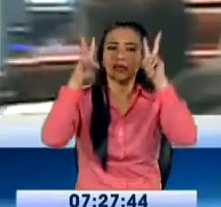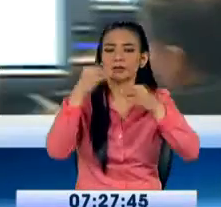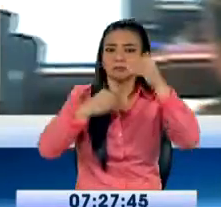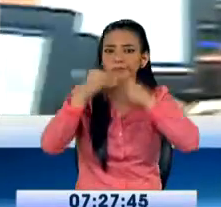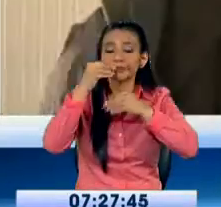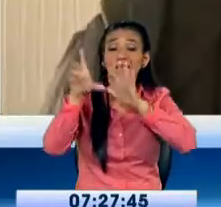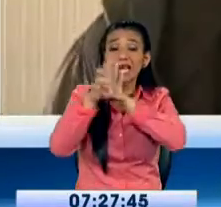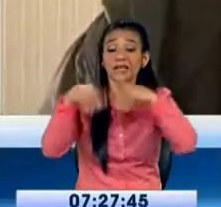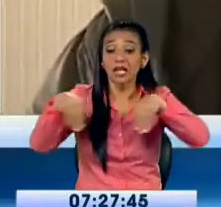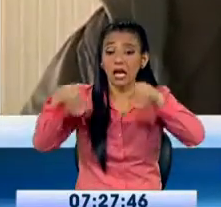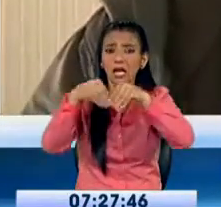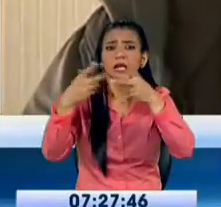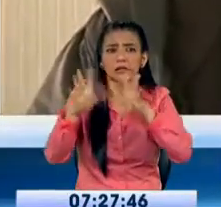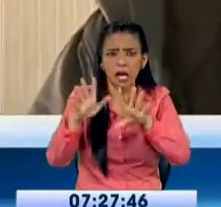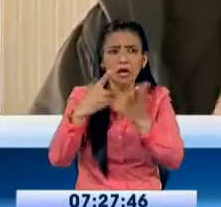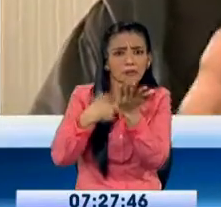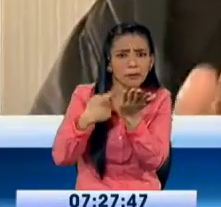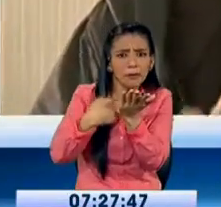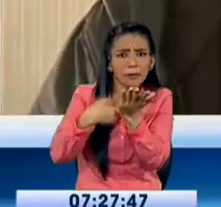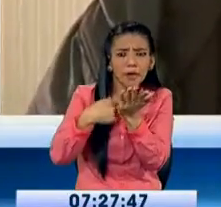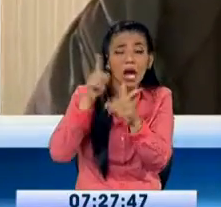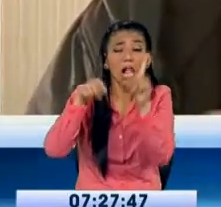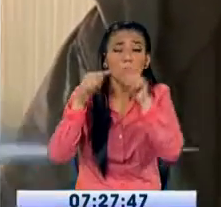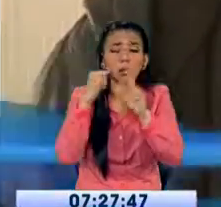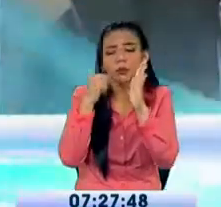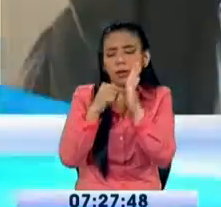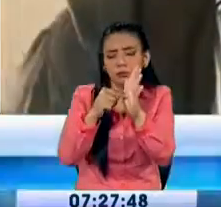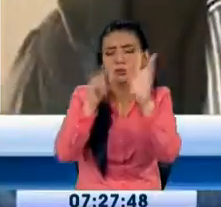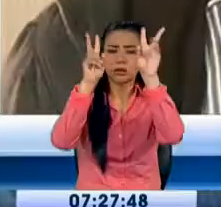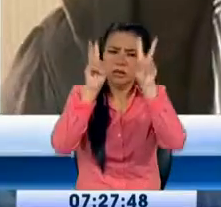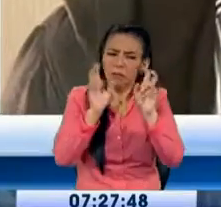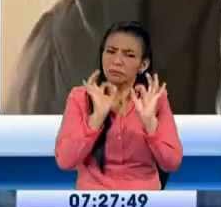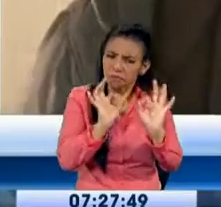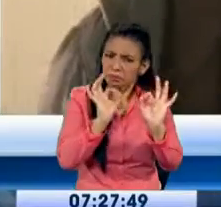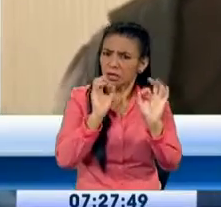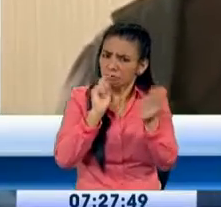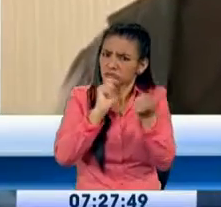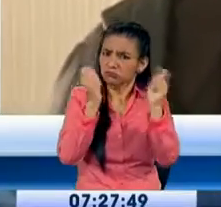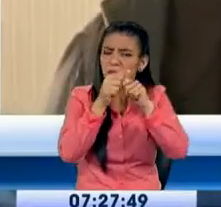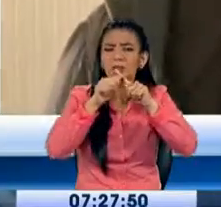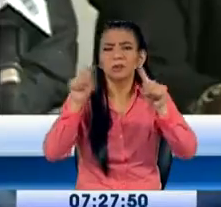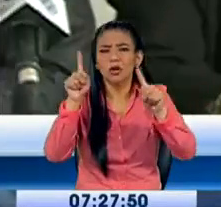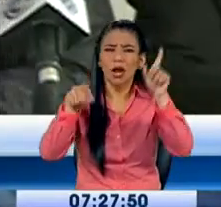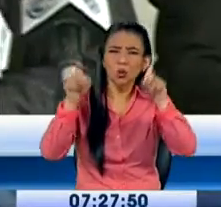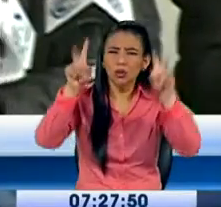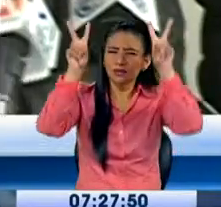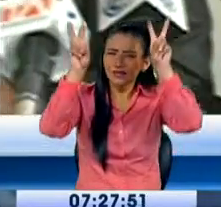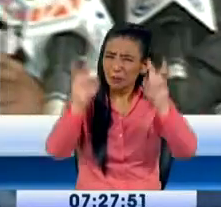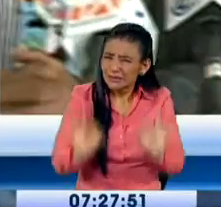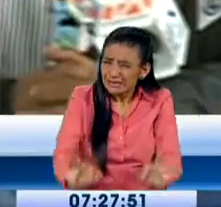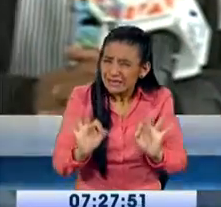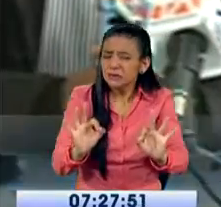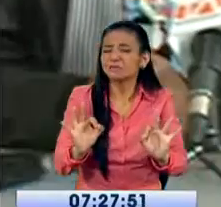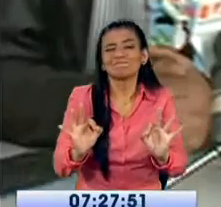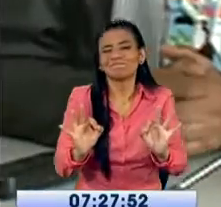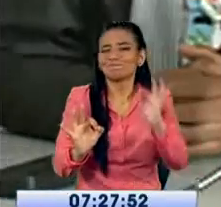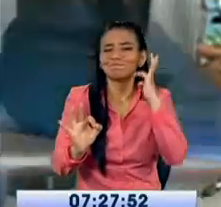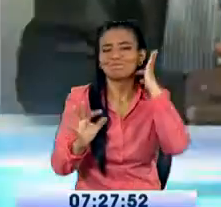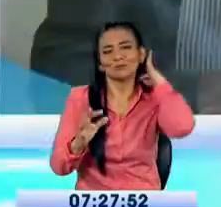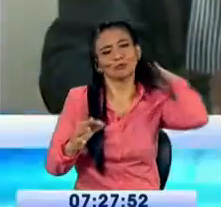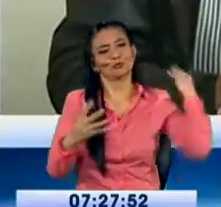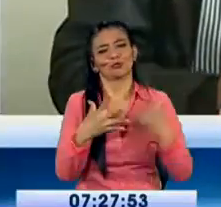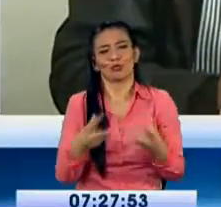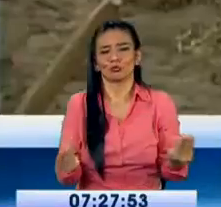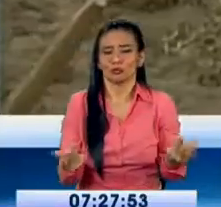Ley de Tierras. Recogen algunas cuestiones de forma, ¿no? Pero los temas de fondo no recogen. Pero desde ya anuncian que